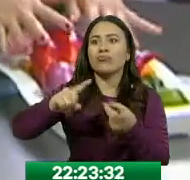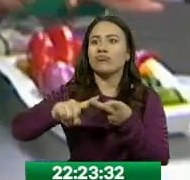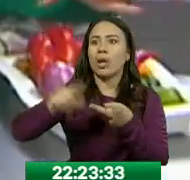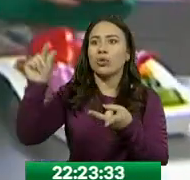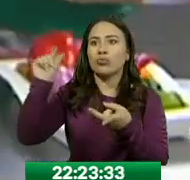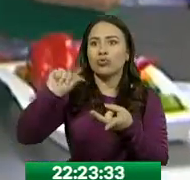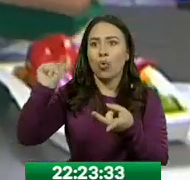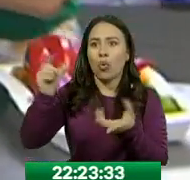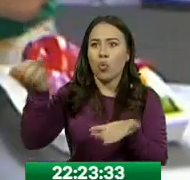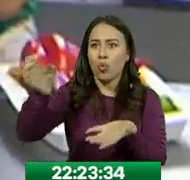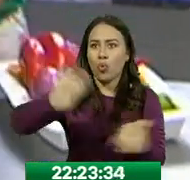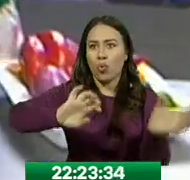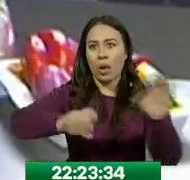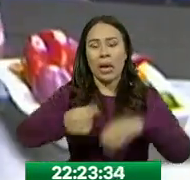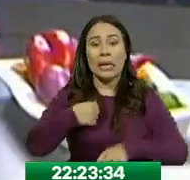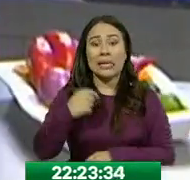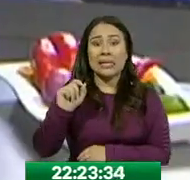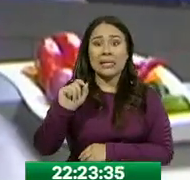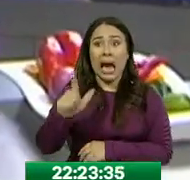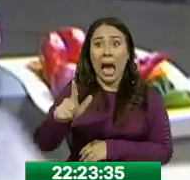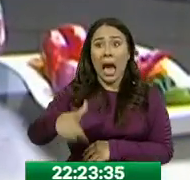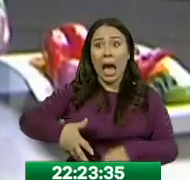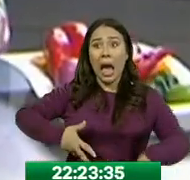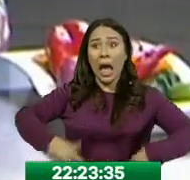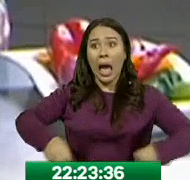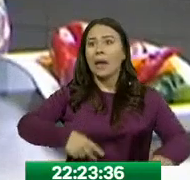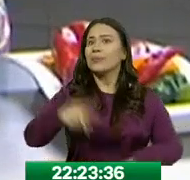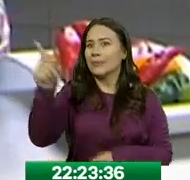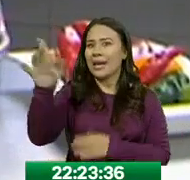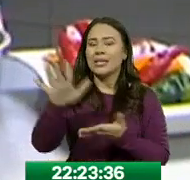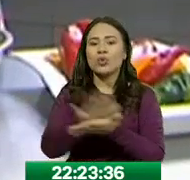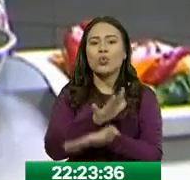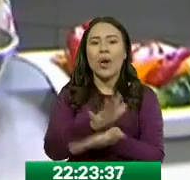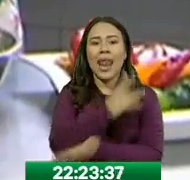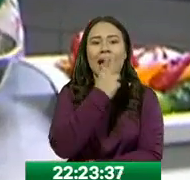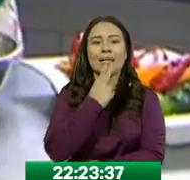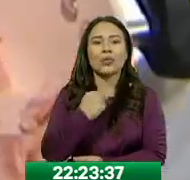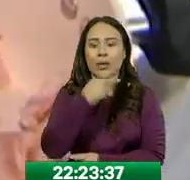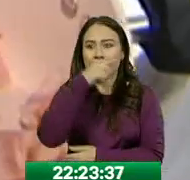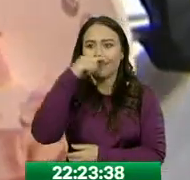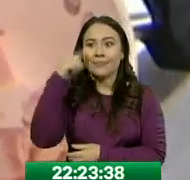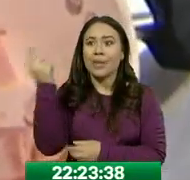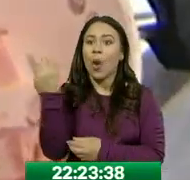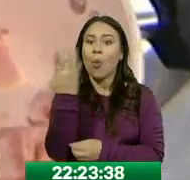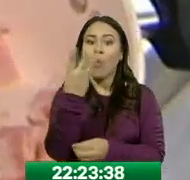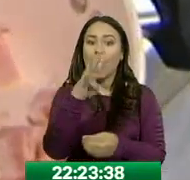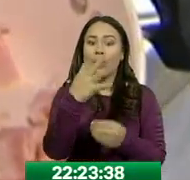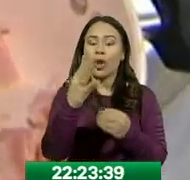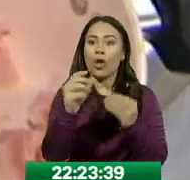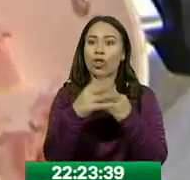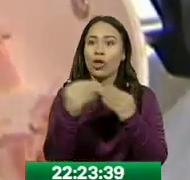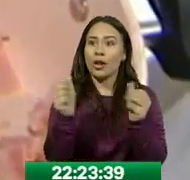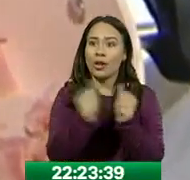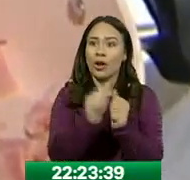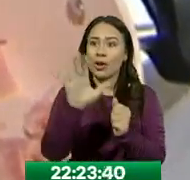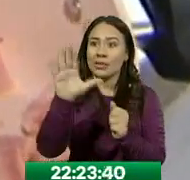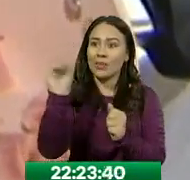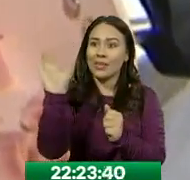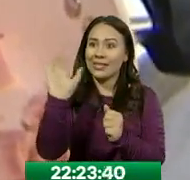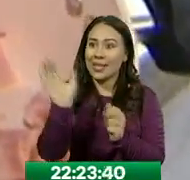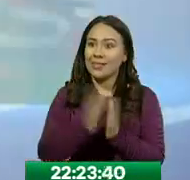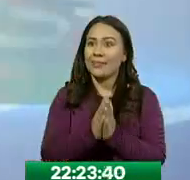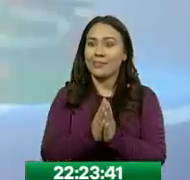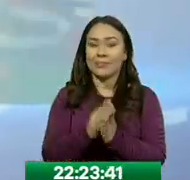Sin vaciar los bolsillos, la Escuela Azúcar y Canela ofrece platos desde $4.50.